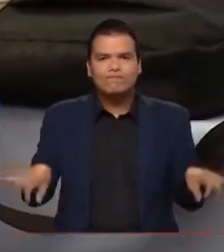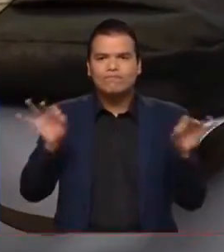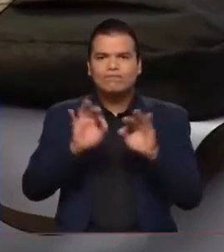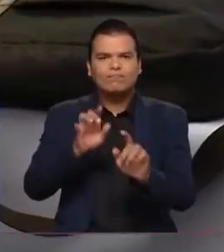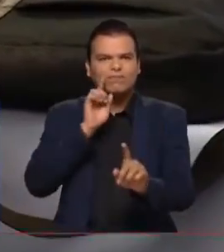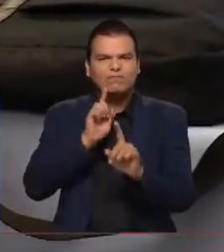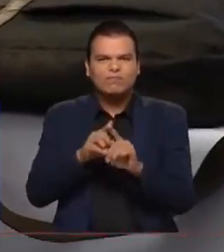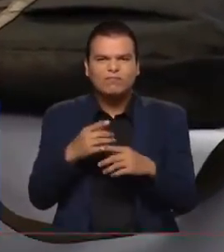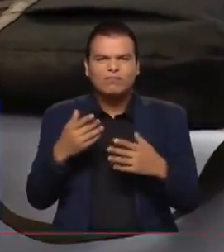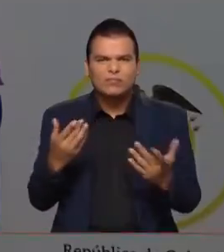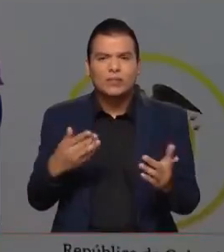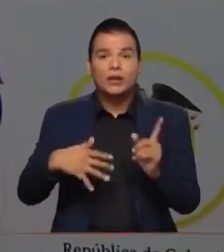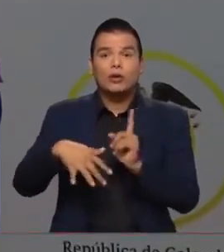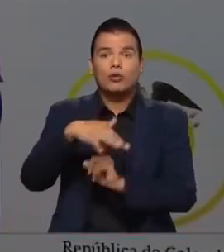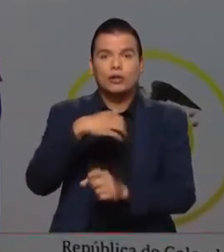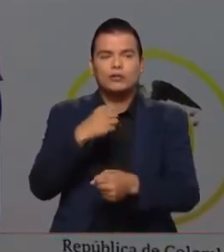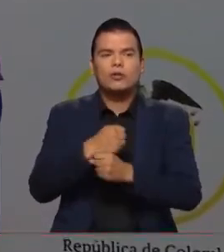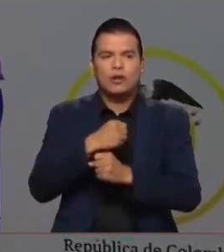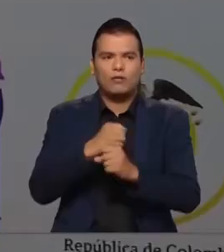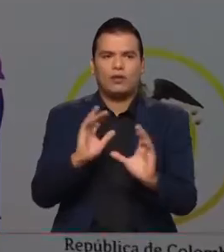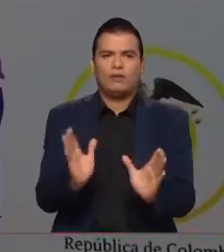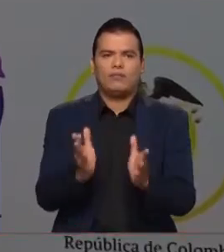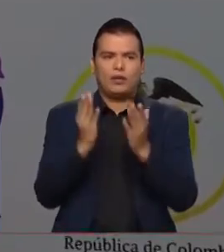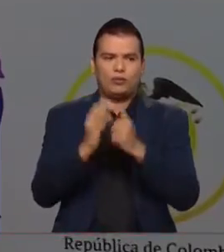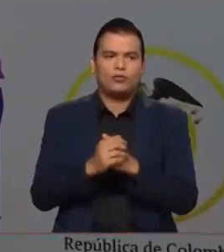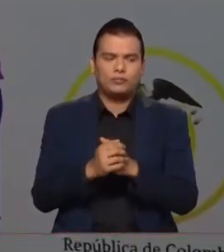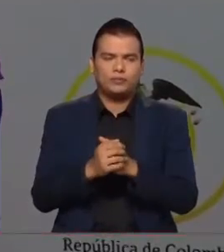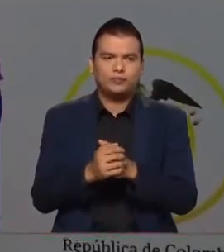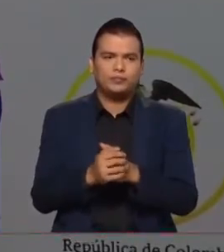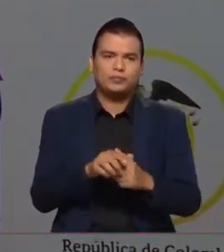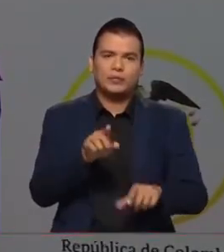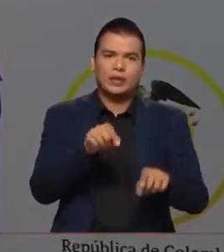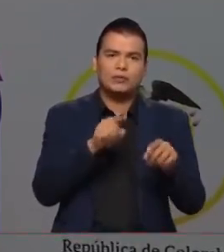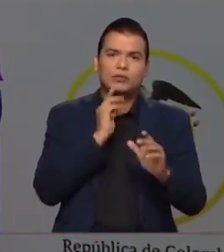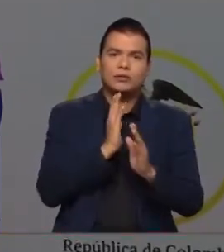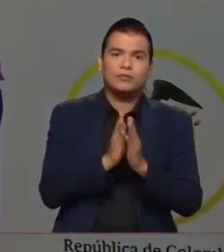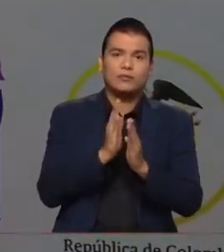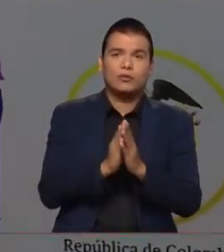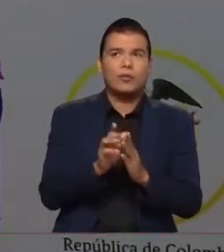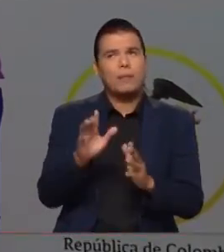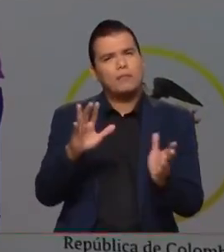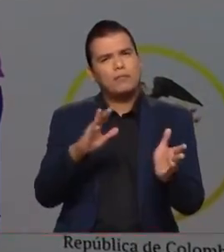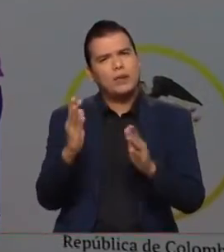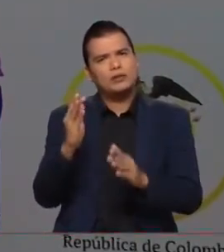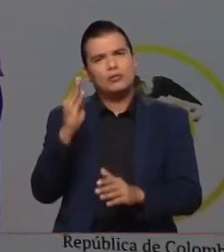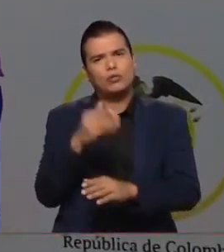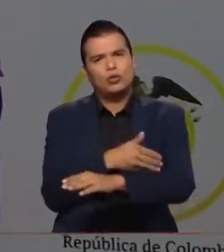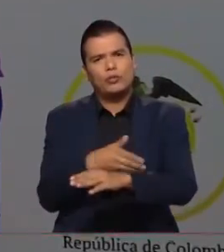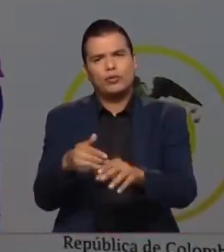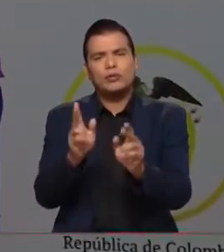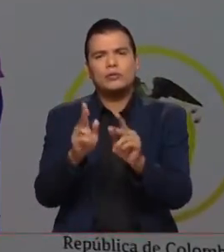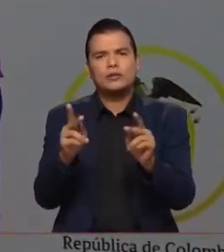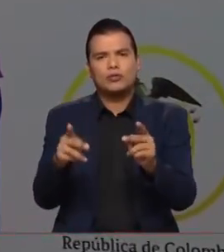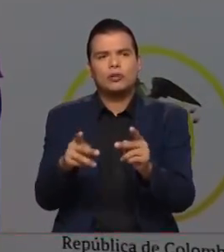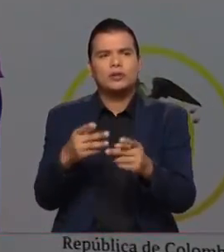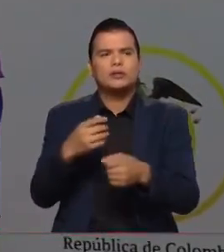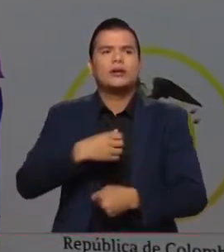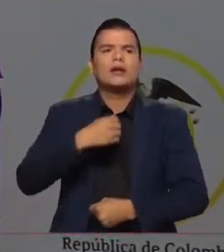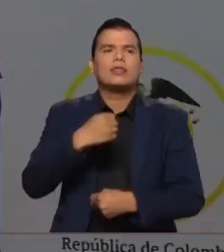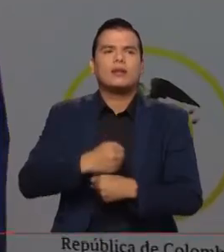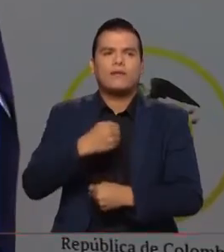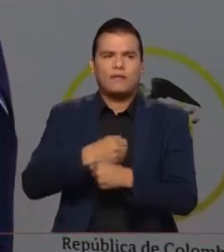y empleadores. Algunas personas hablan de algo así como 4 millones de trabajadores que están vinculados a través de